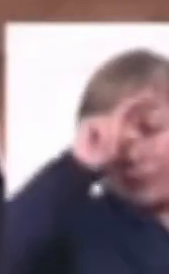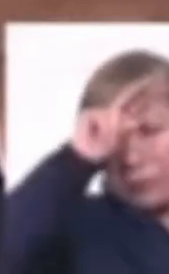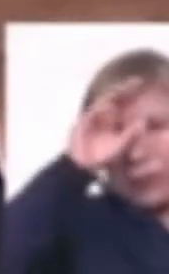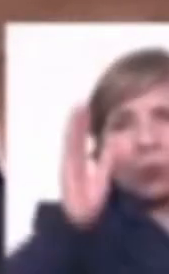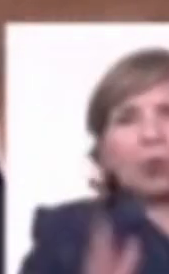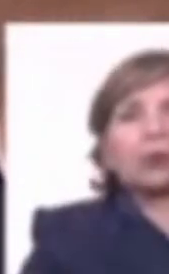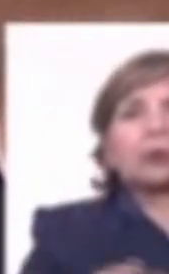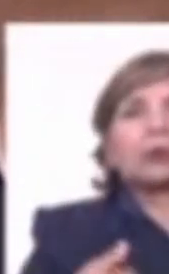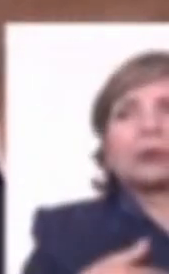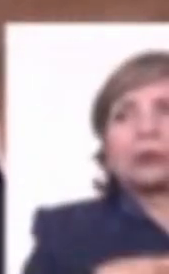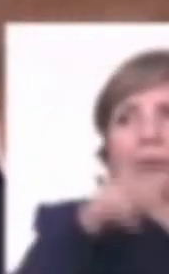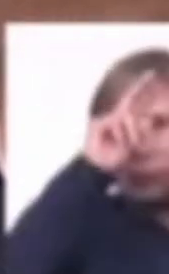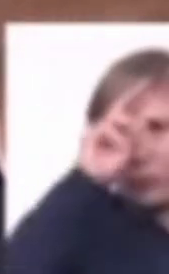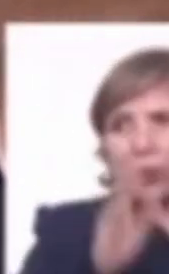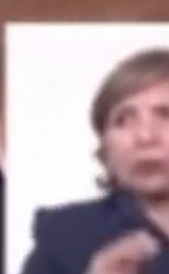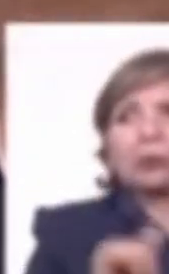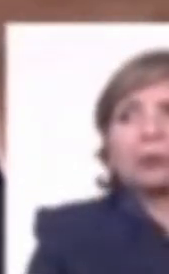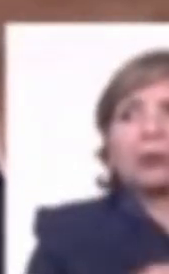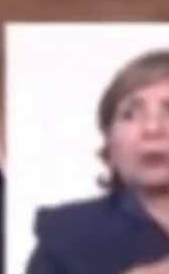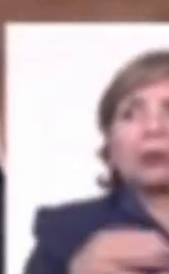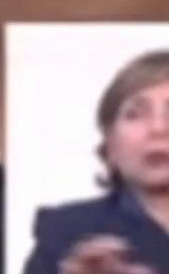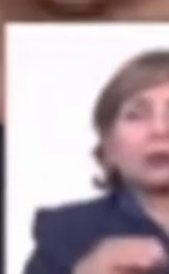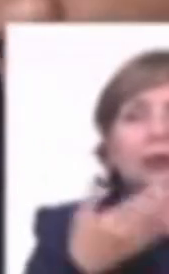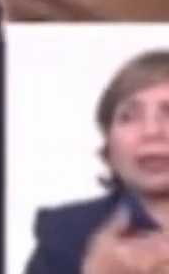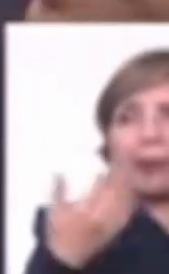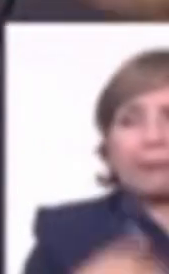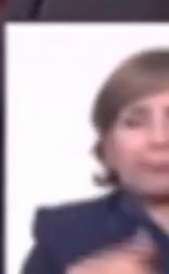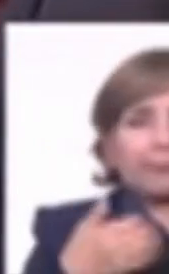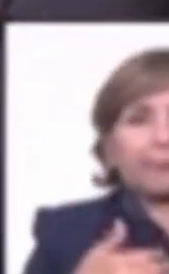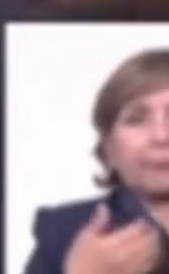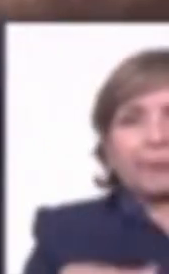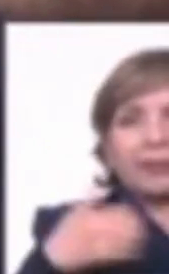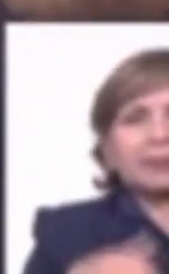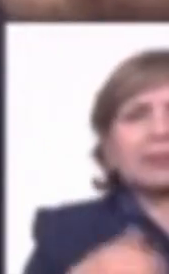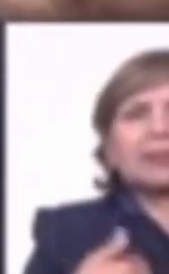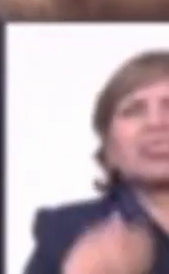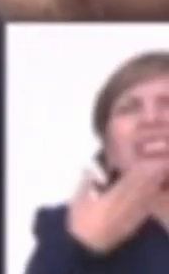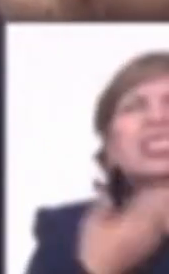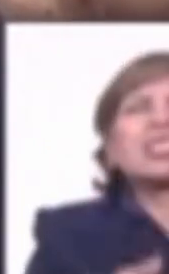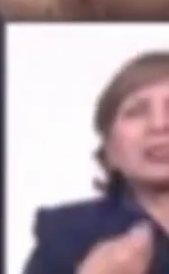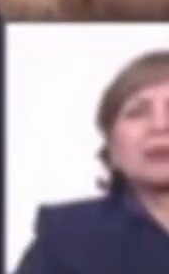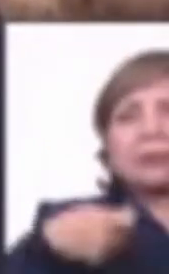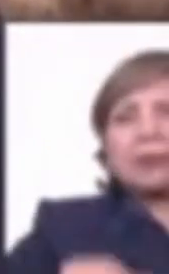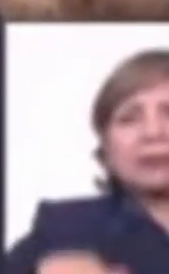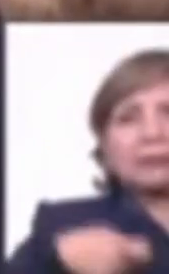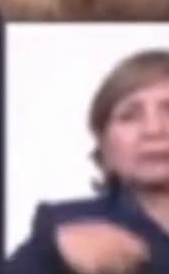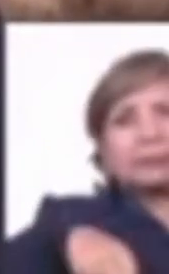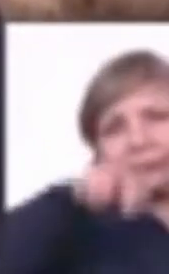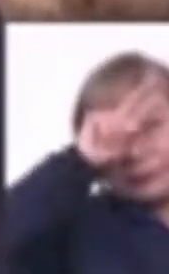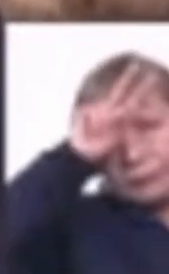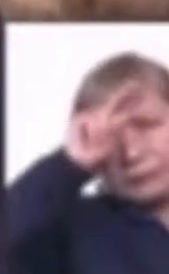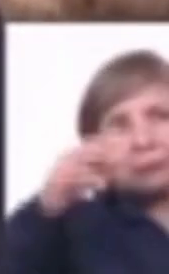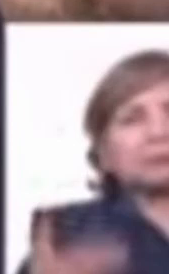los peruanos emprendedores los empresarios qué inversionista podrá invertir en el país